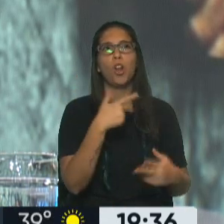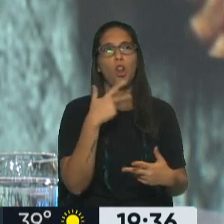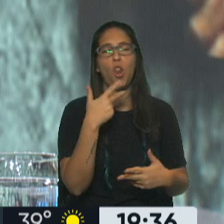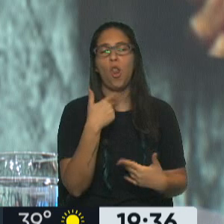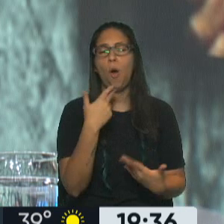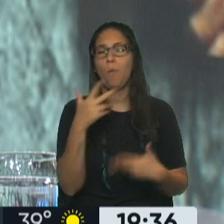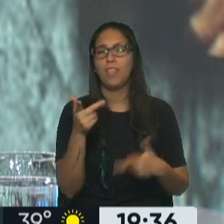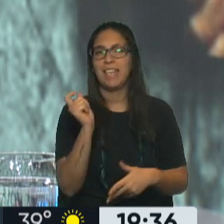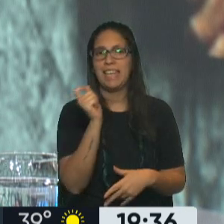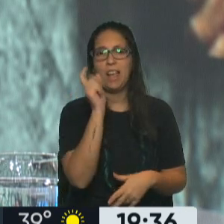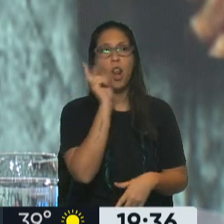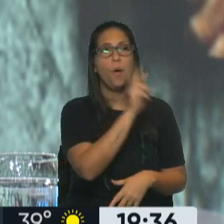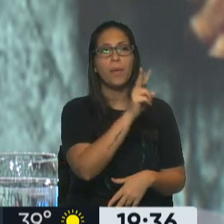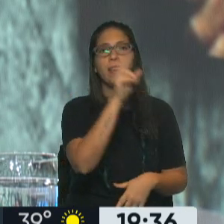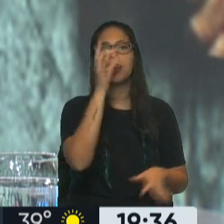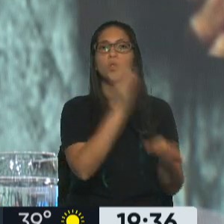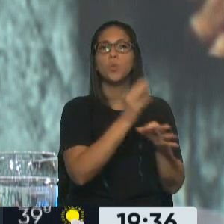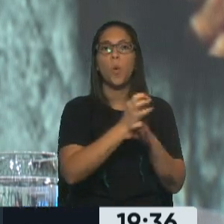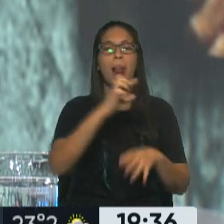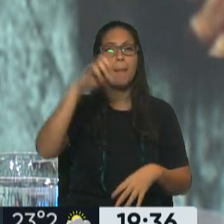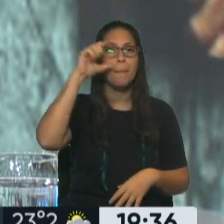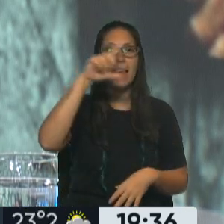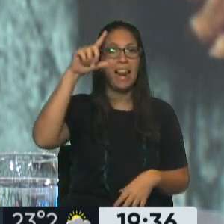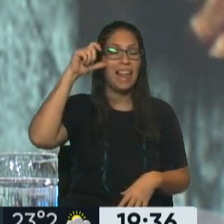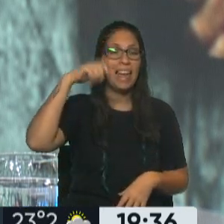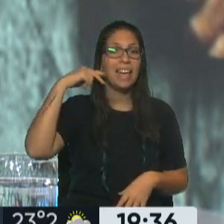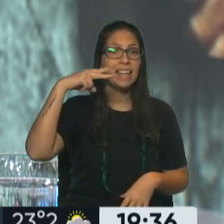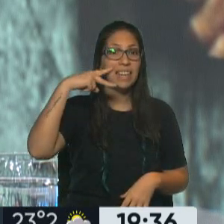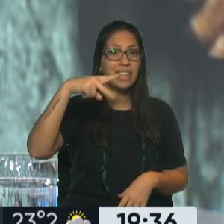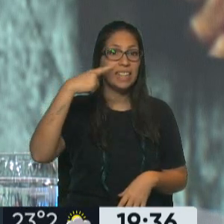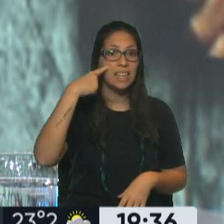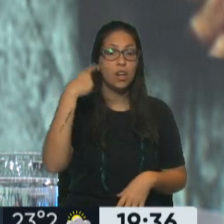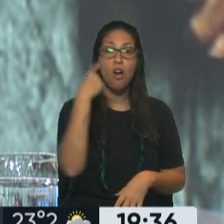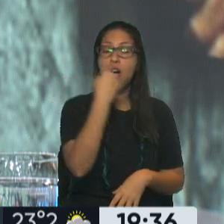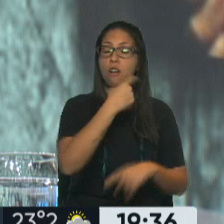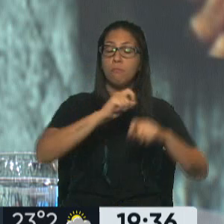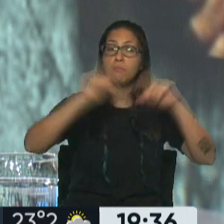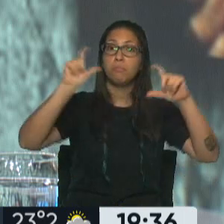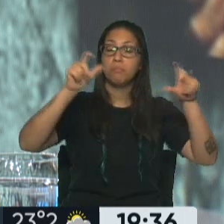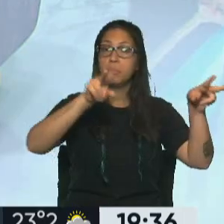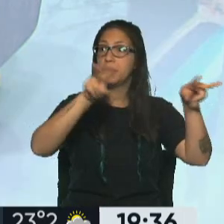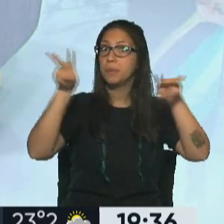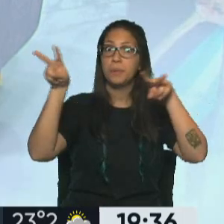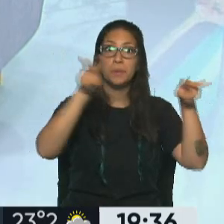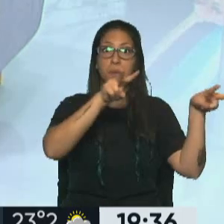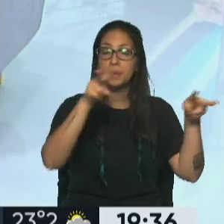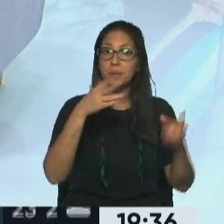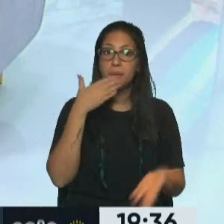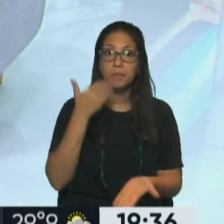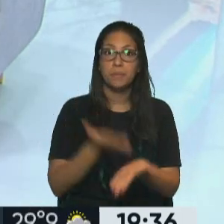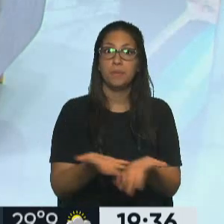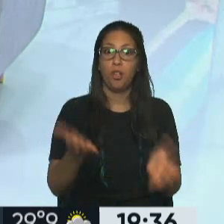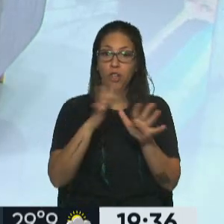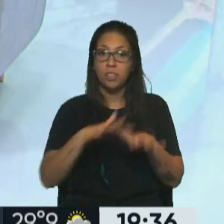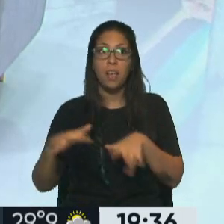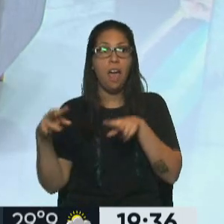a uno de los candidatos en el pellegrini eh Y con los ojos abiertos no solo por la fascinación de tener un candidato